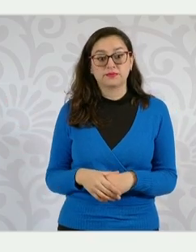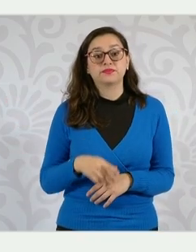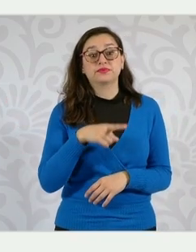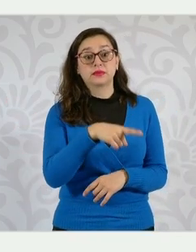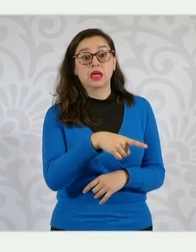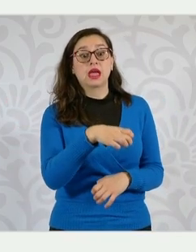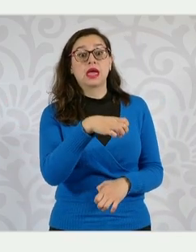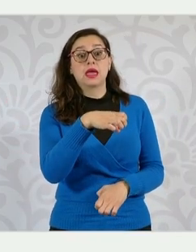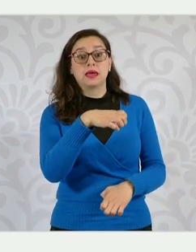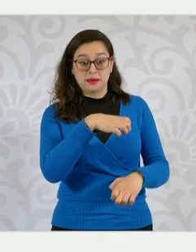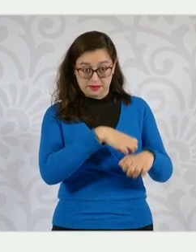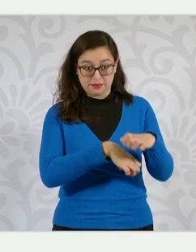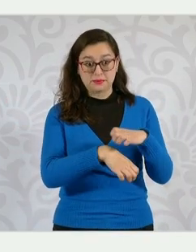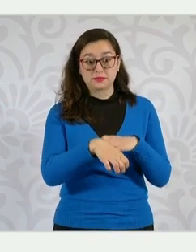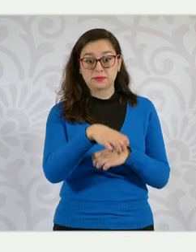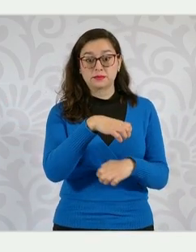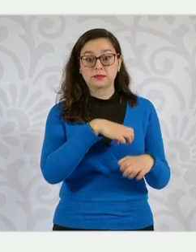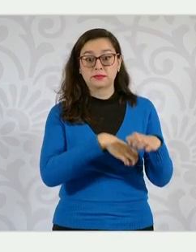Numbab Inc.